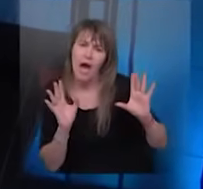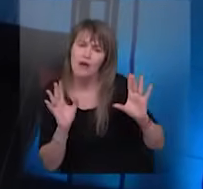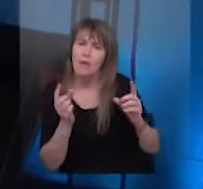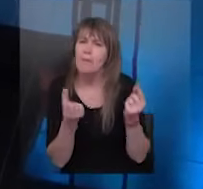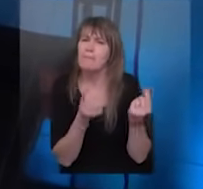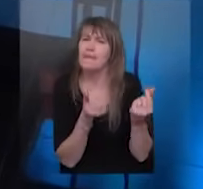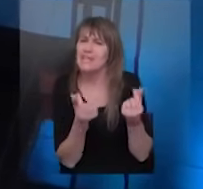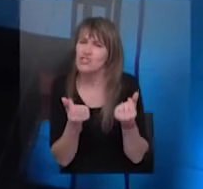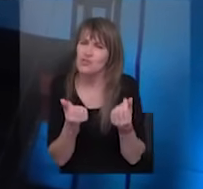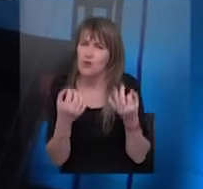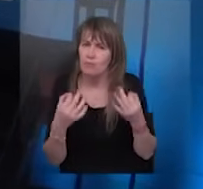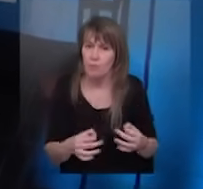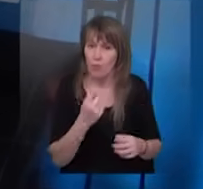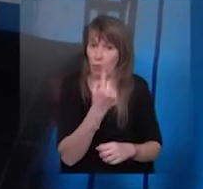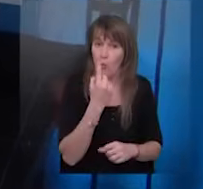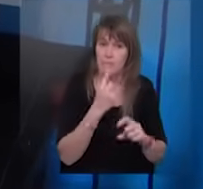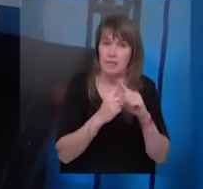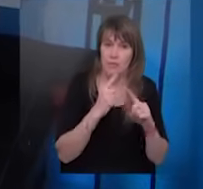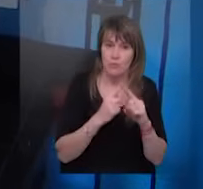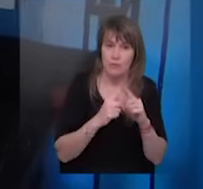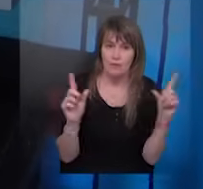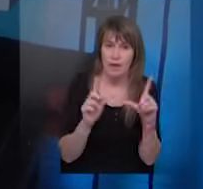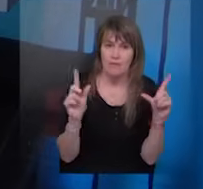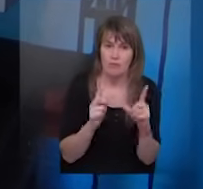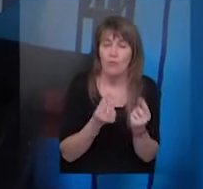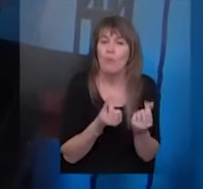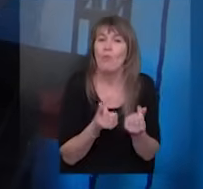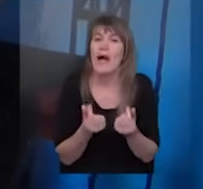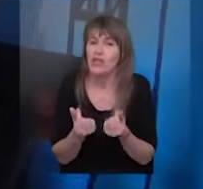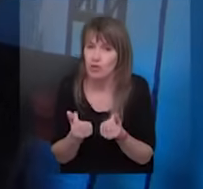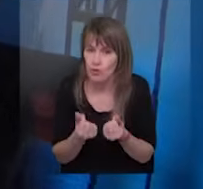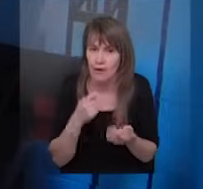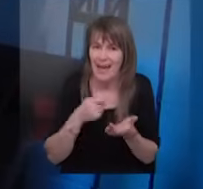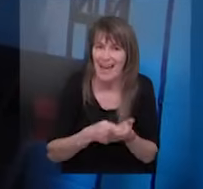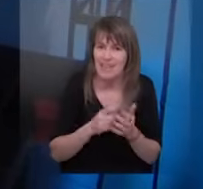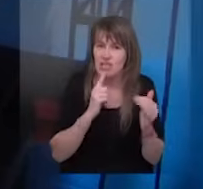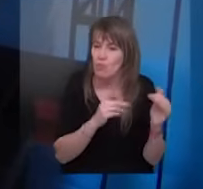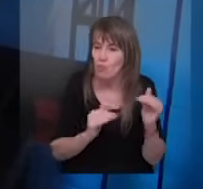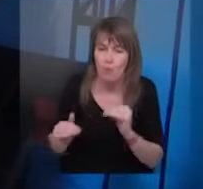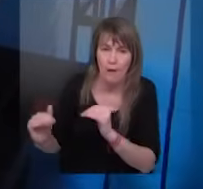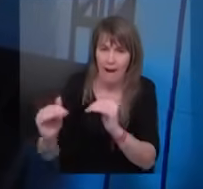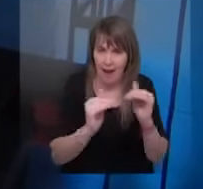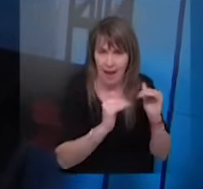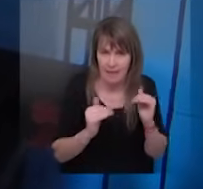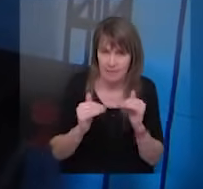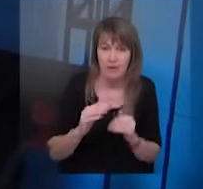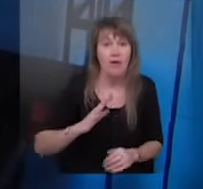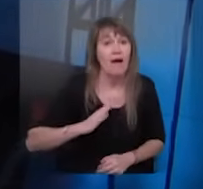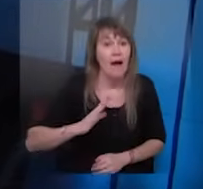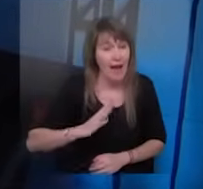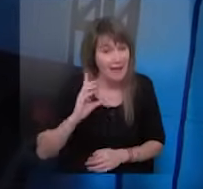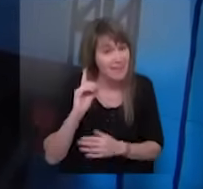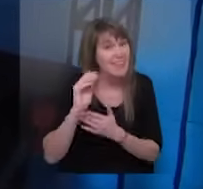precio del minuto de televisión y que se le va a cobrar a todos iguales Existen los